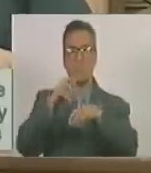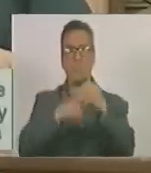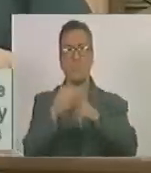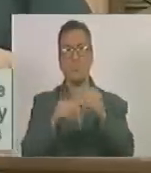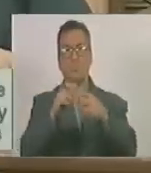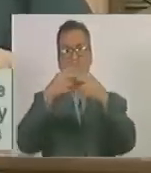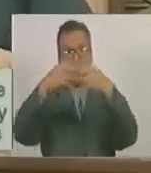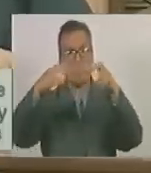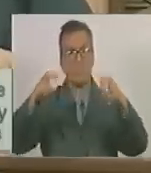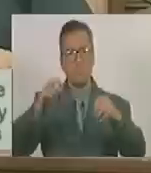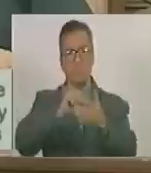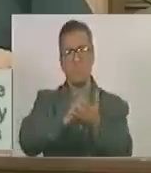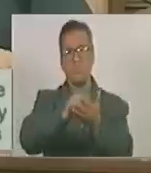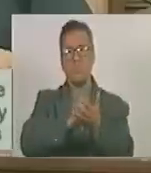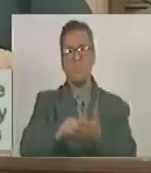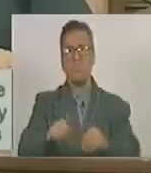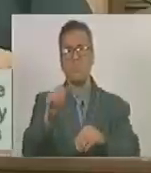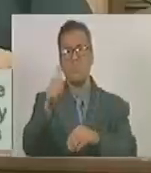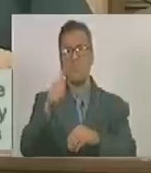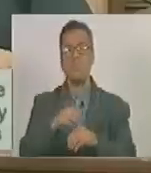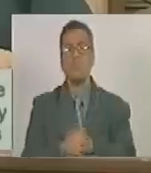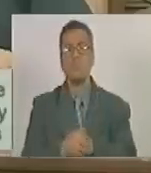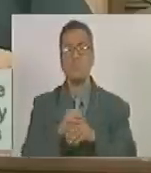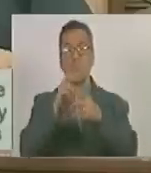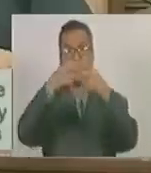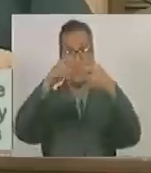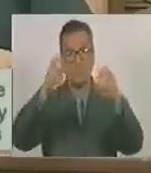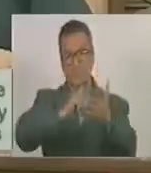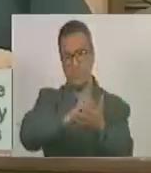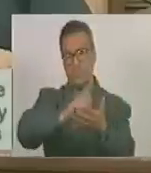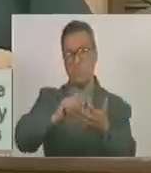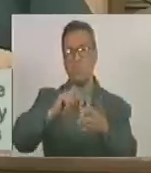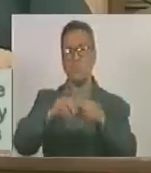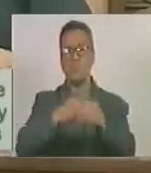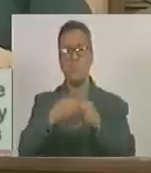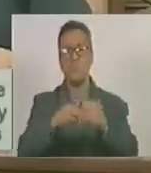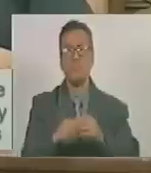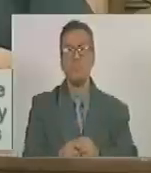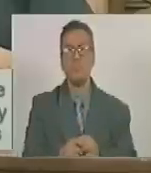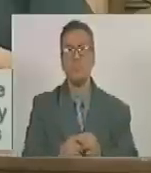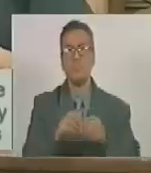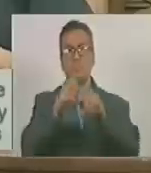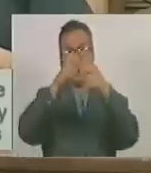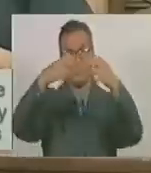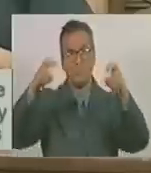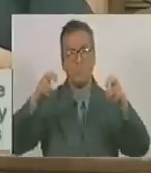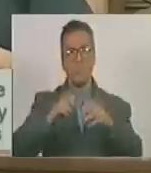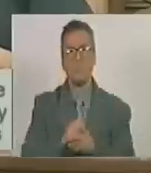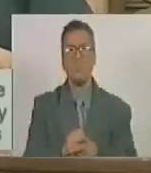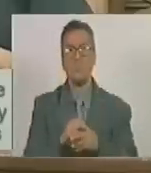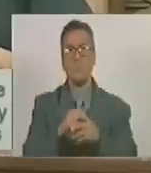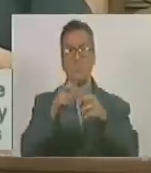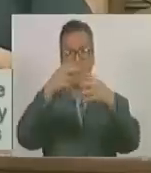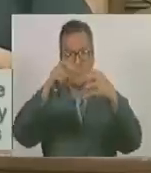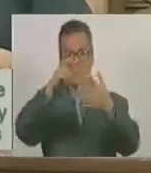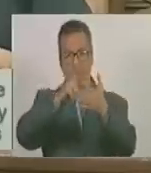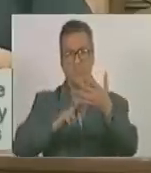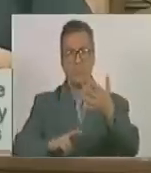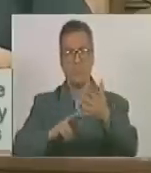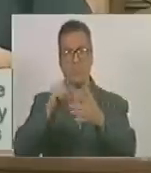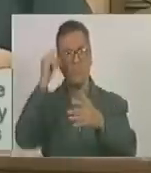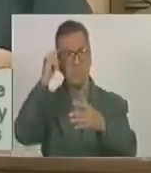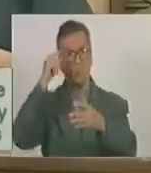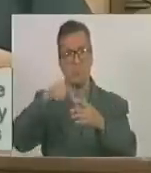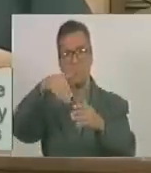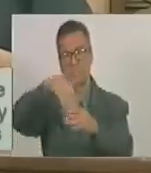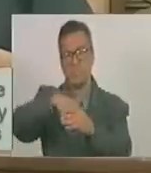ser el epígrafe del artículo 10, quedando redactado de la siguiente manera. Epígrafe del cronograma electoral.